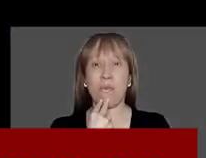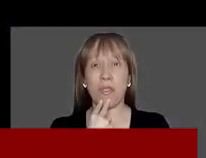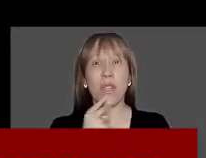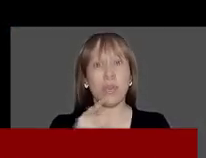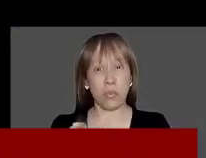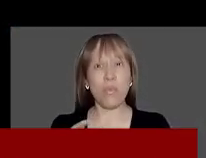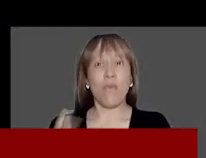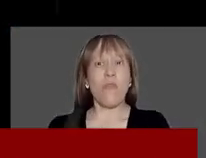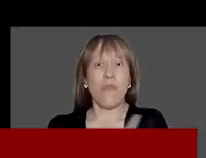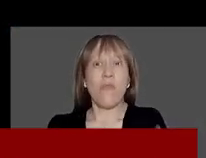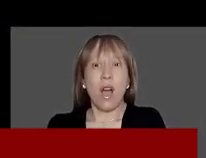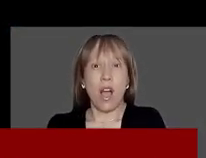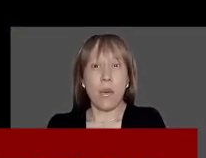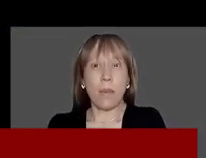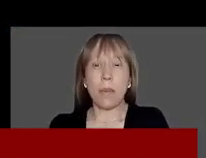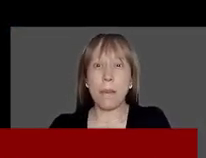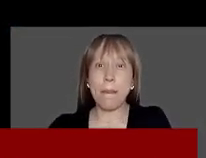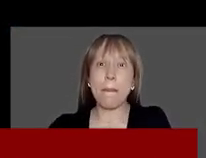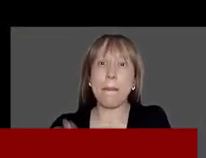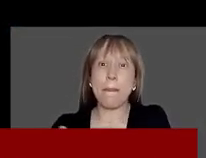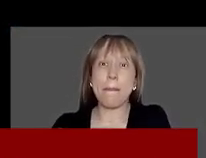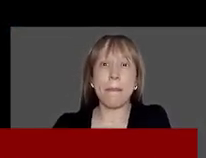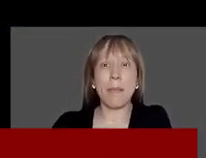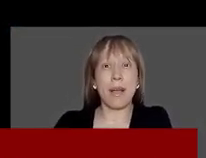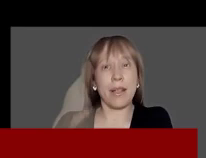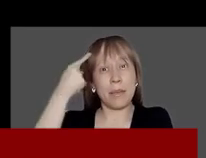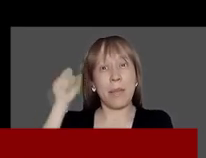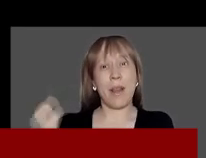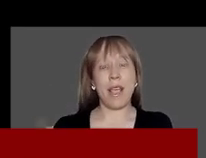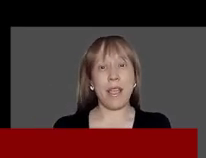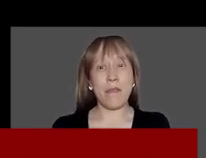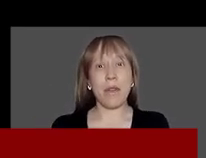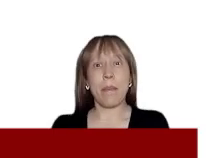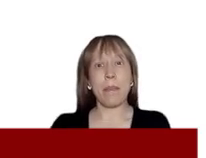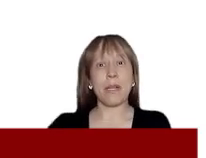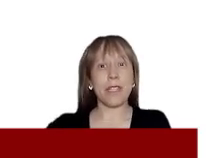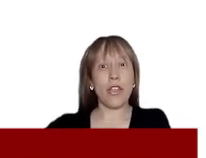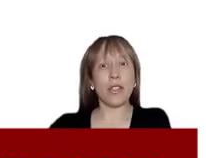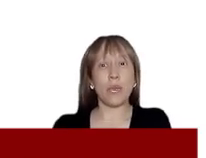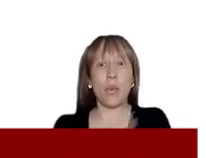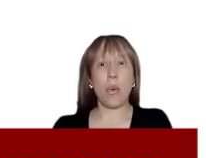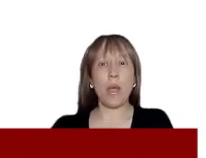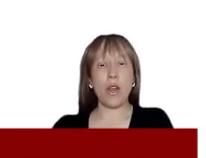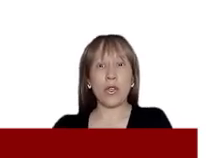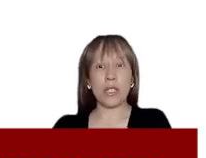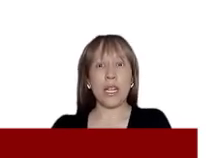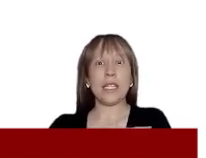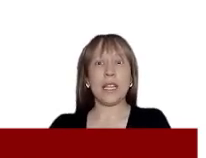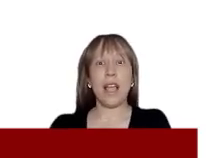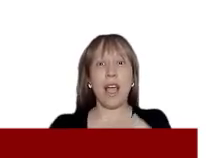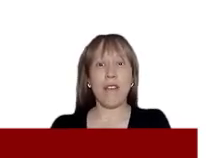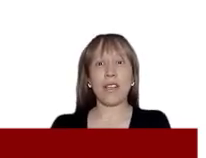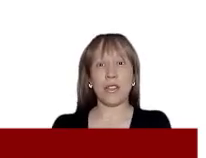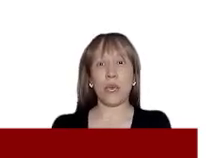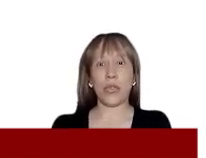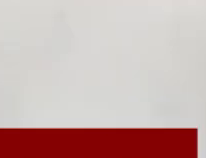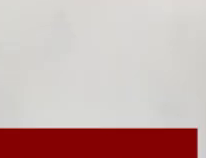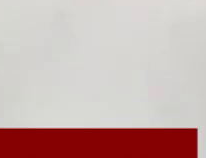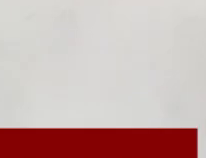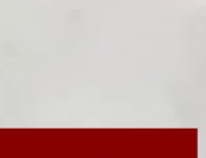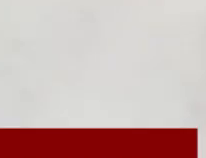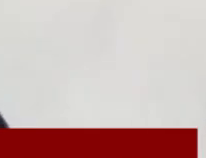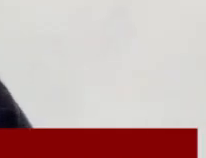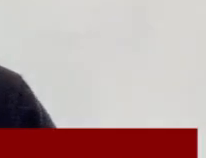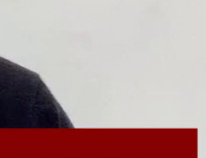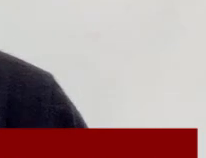y también el uso de mascarilla en el servicio de urgencia obligatorio. ¿Ya? Y por eso es que estamos con nuestra TENS del vacunatorio, la señorita Nuri,